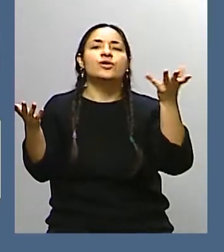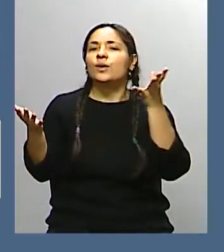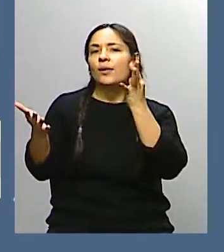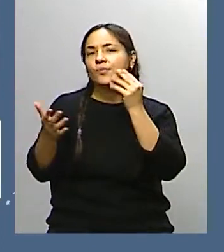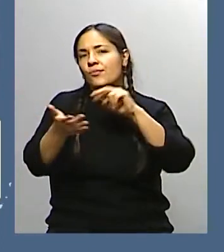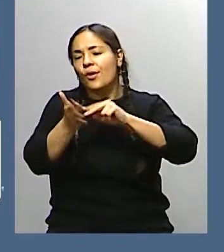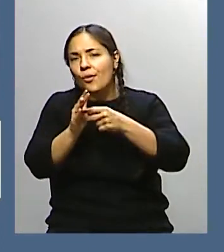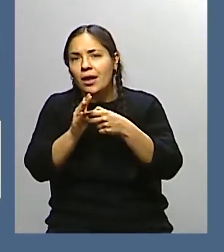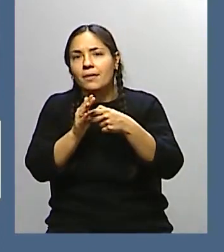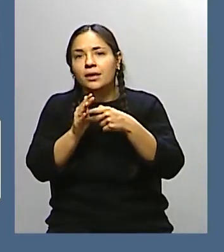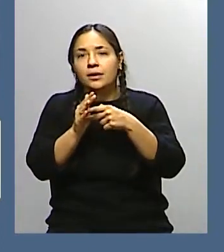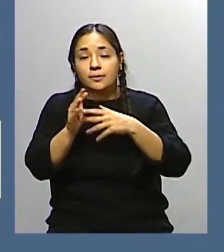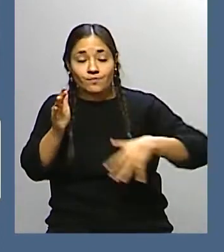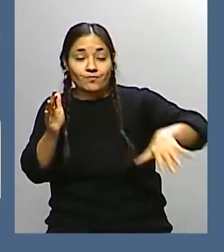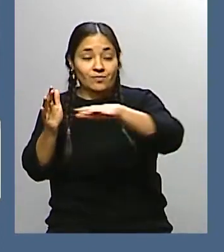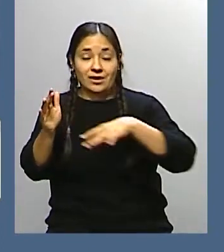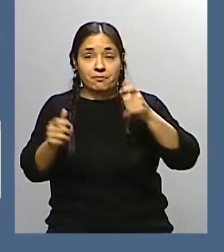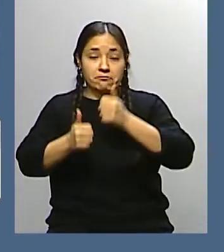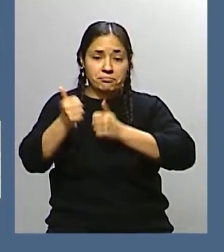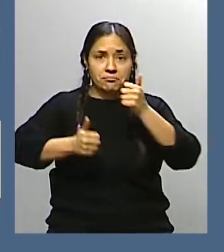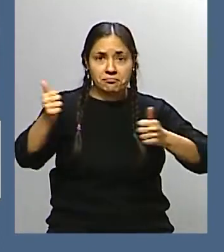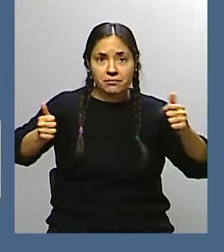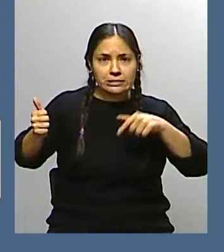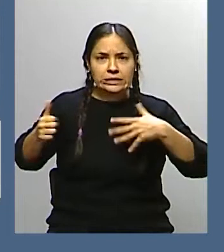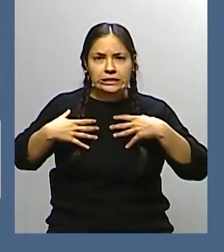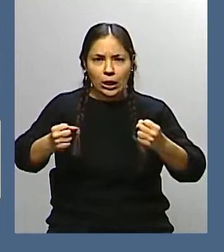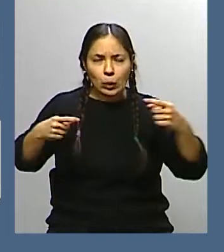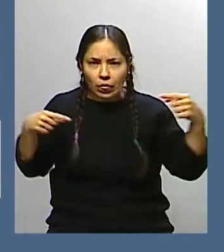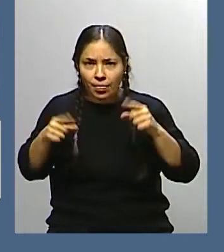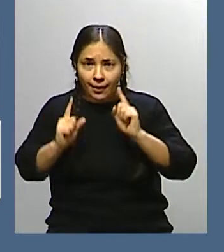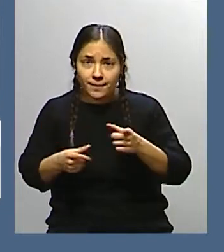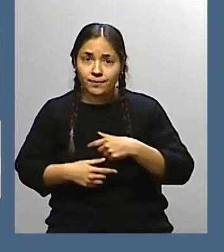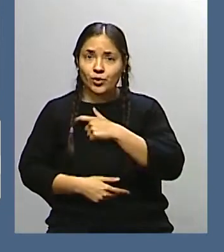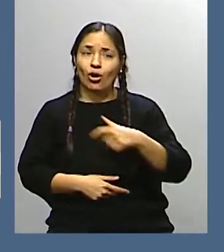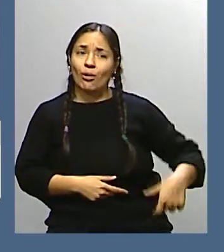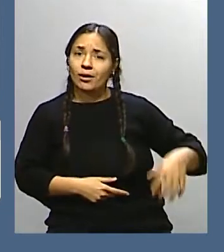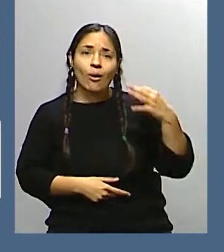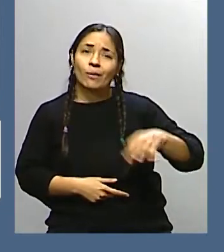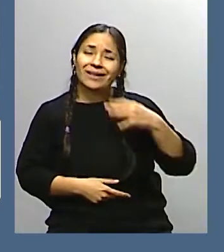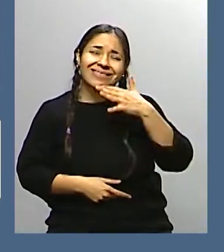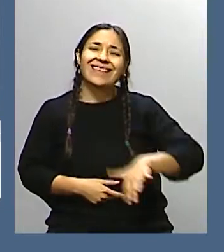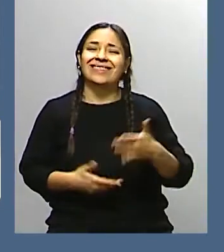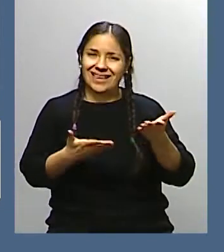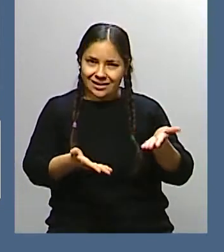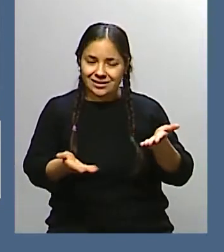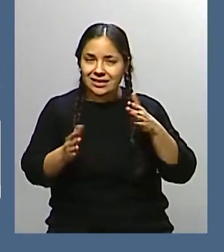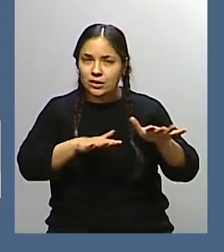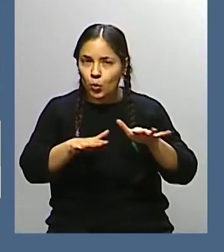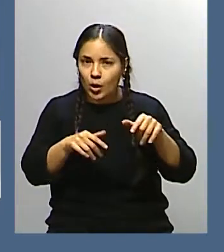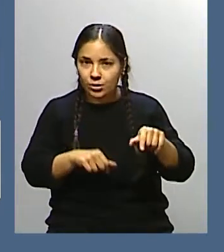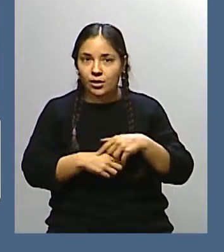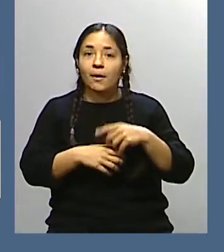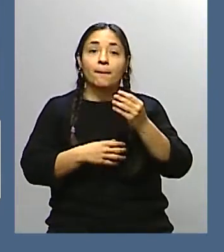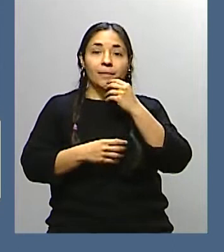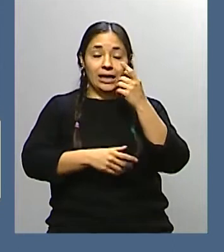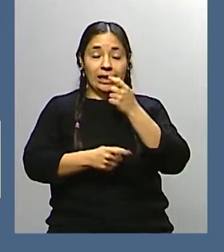definitiva afecta la salud de la gente, los estados deben entenderlo porque en definitiva hablaban de una gestión en